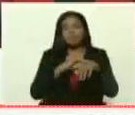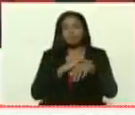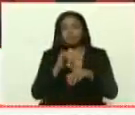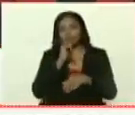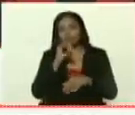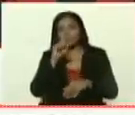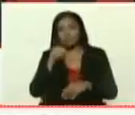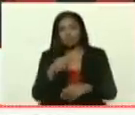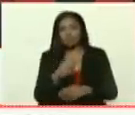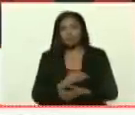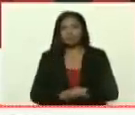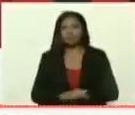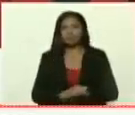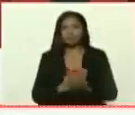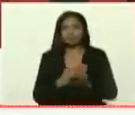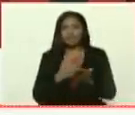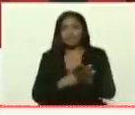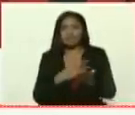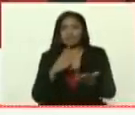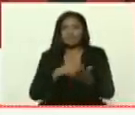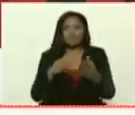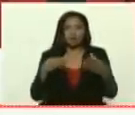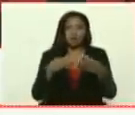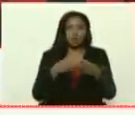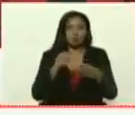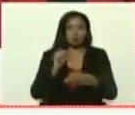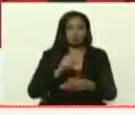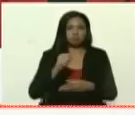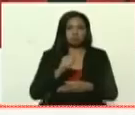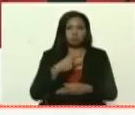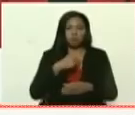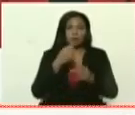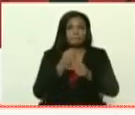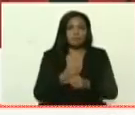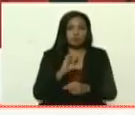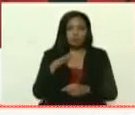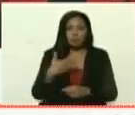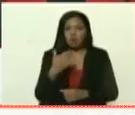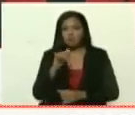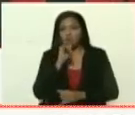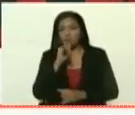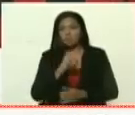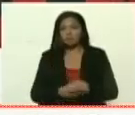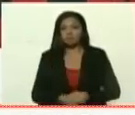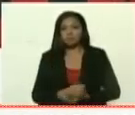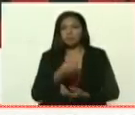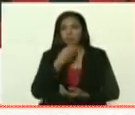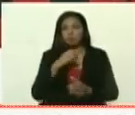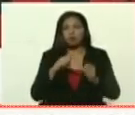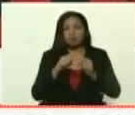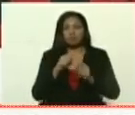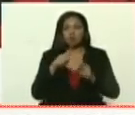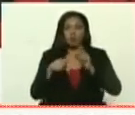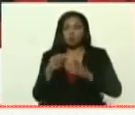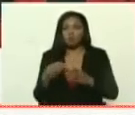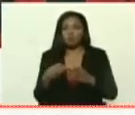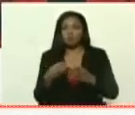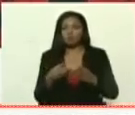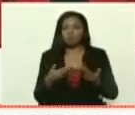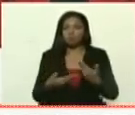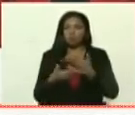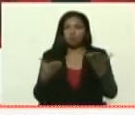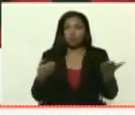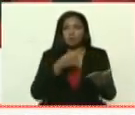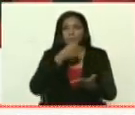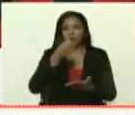informara ampliamente antes de entrar a esta reunión. Espero que haya informado. Y bueno, quedó a la orden de algunos periodistas presentes que quieren